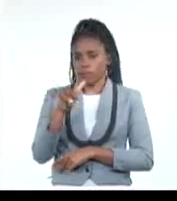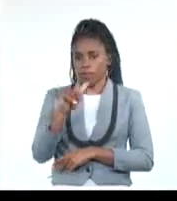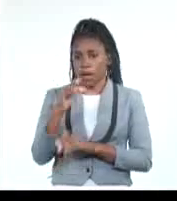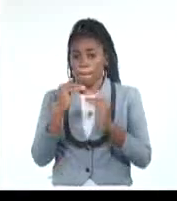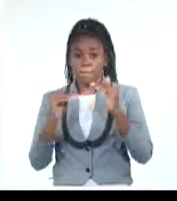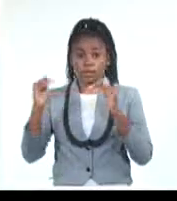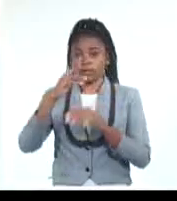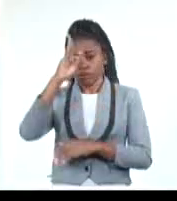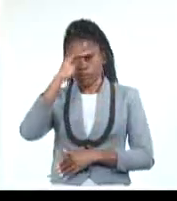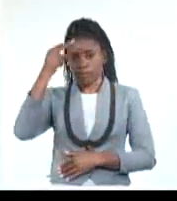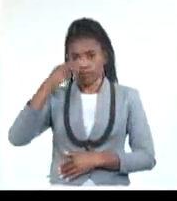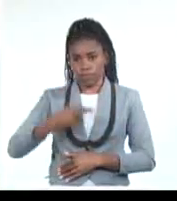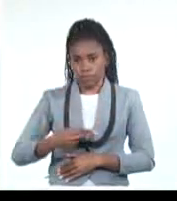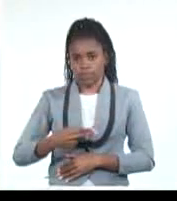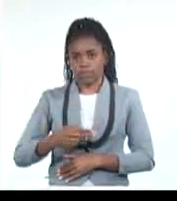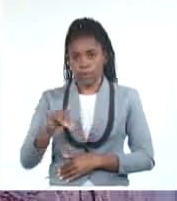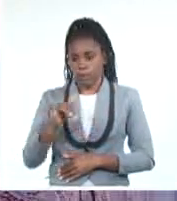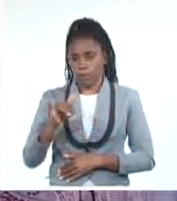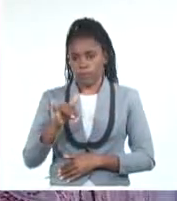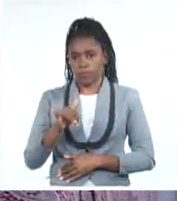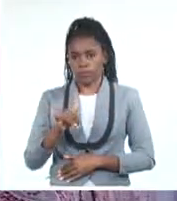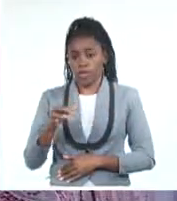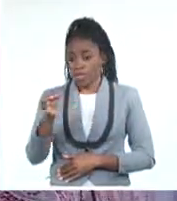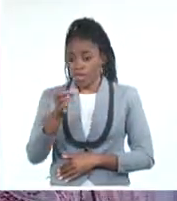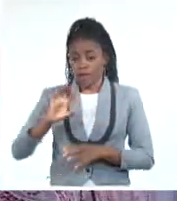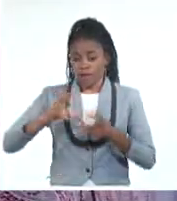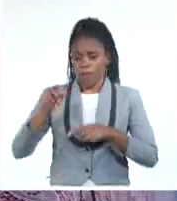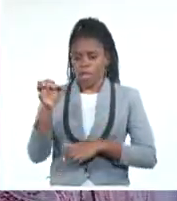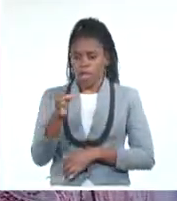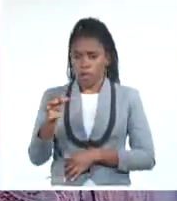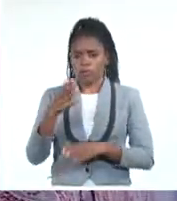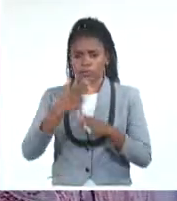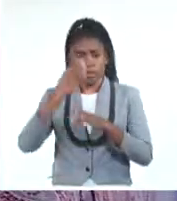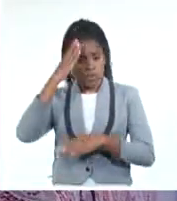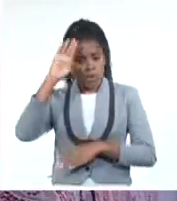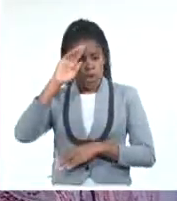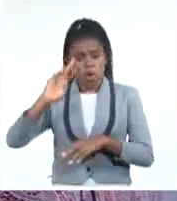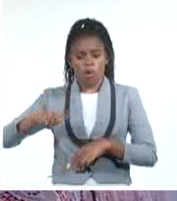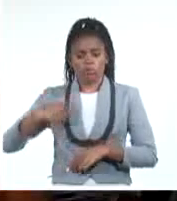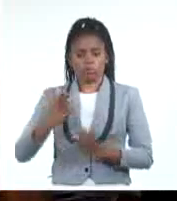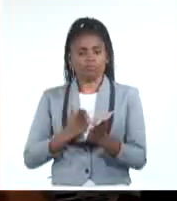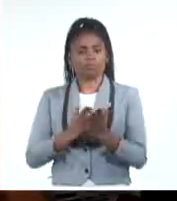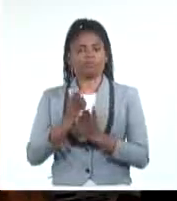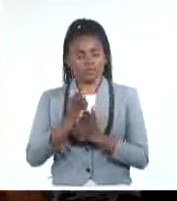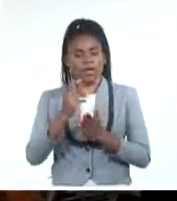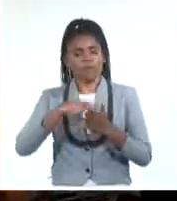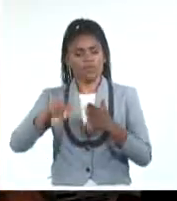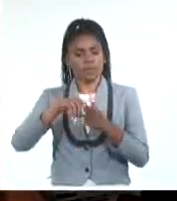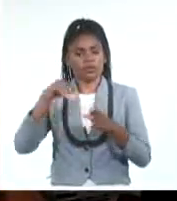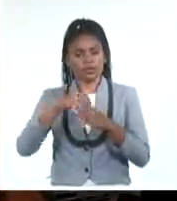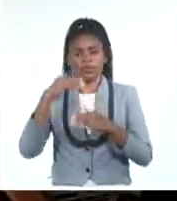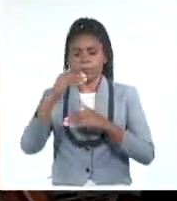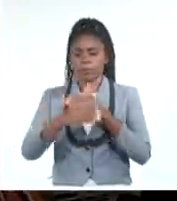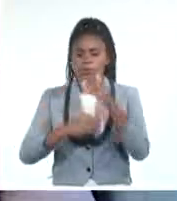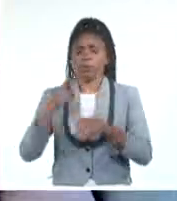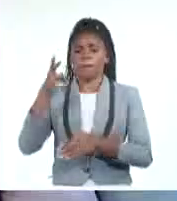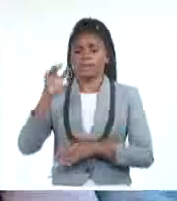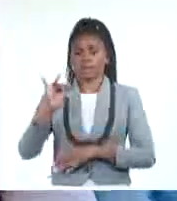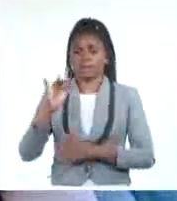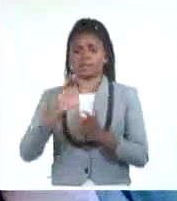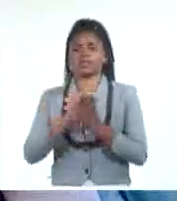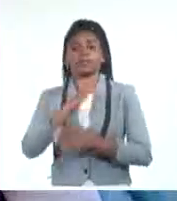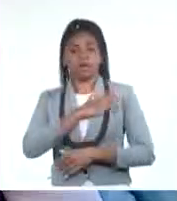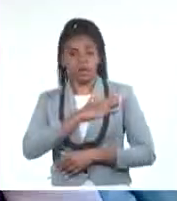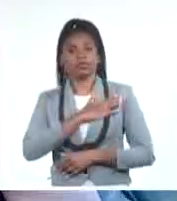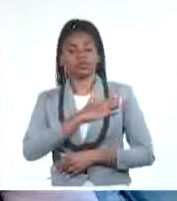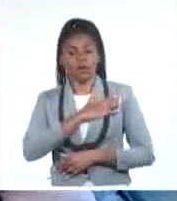ministro de Salud Pública. De este modo, el municipio Contramaestre da otro paso hacia el desarrollo de las elecciones nacionales el próximo 26 de marzo,